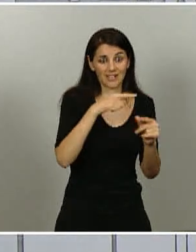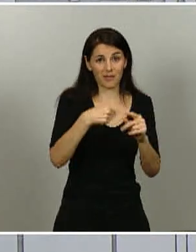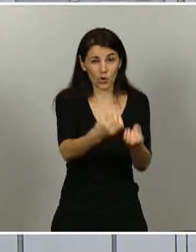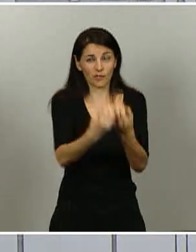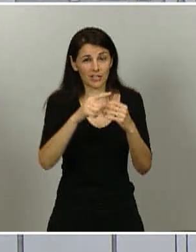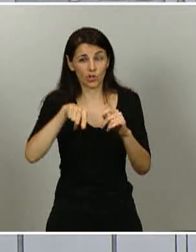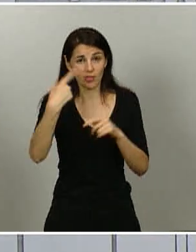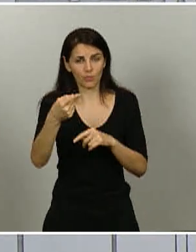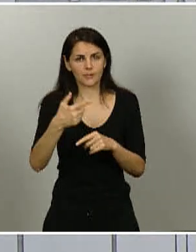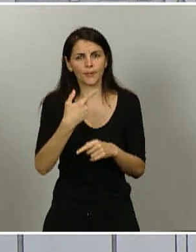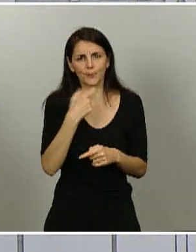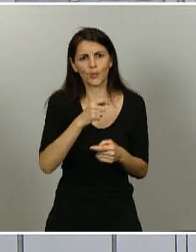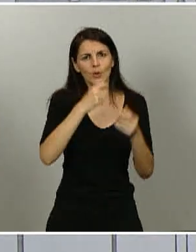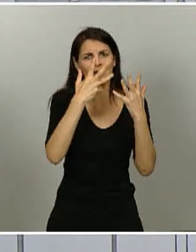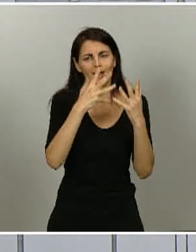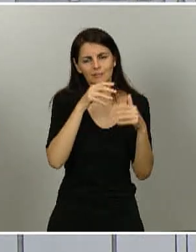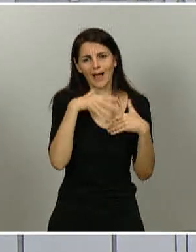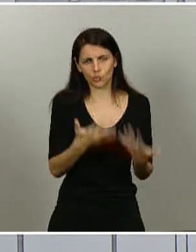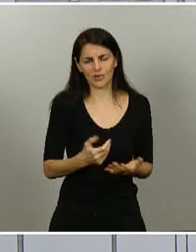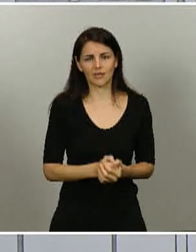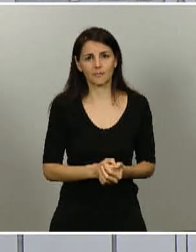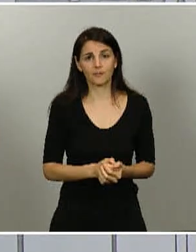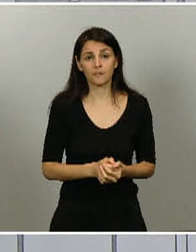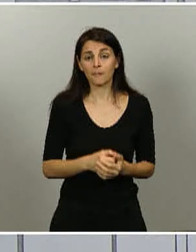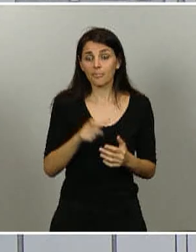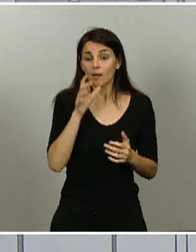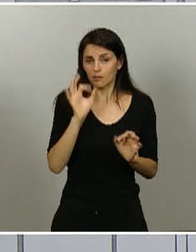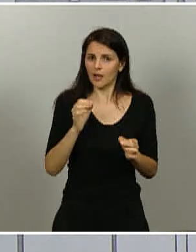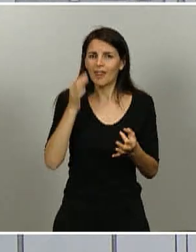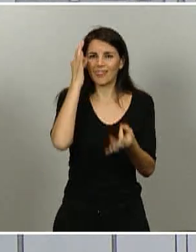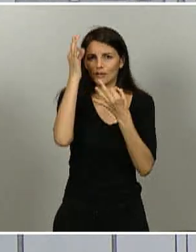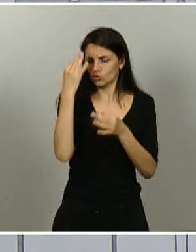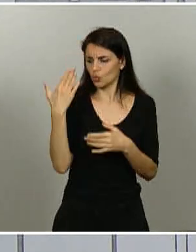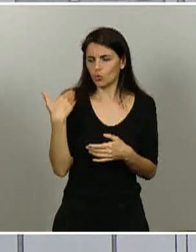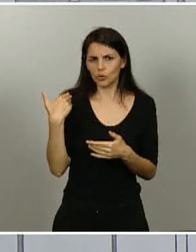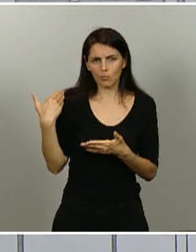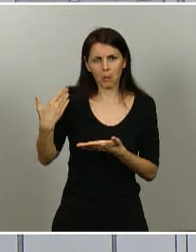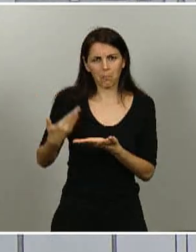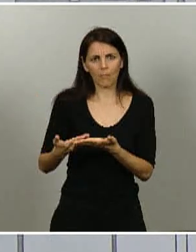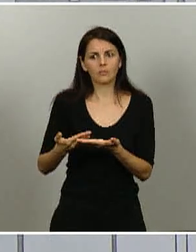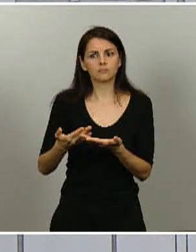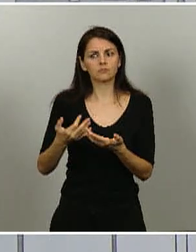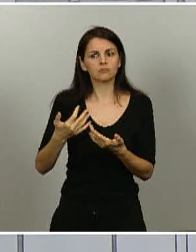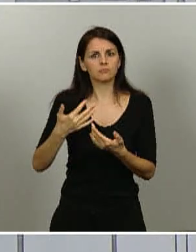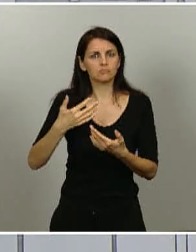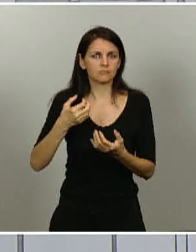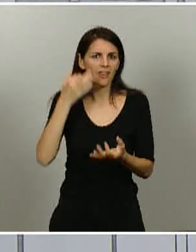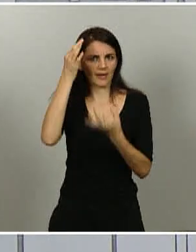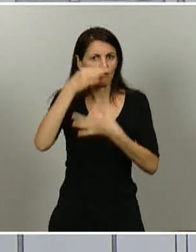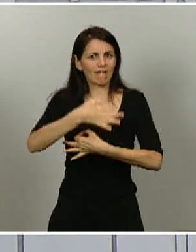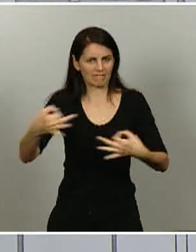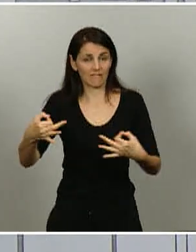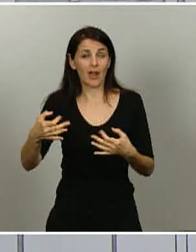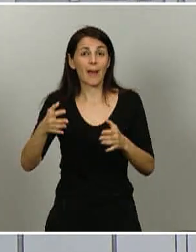días son datos sólidos, pero sí que es cierto que las fechas de defunción de ayer pueden terminar